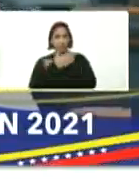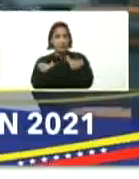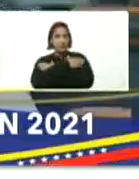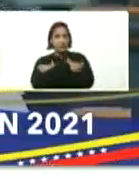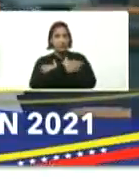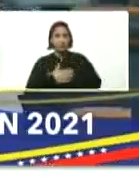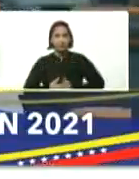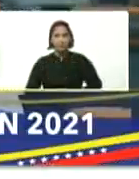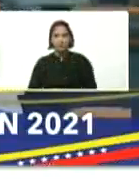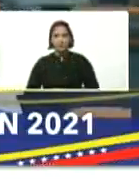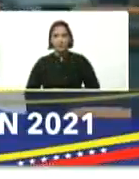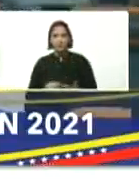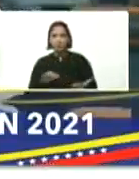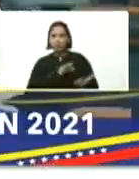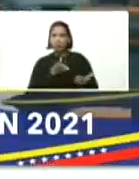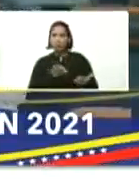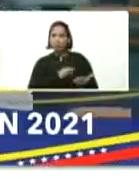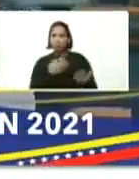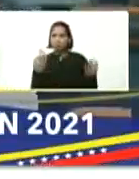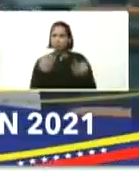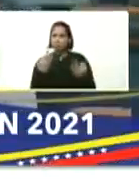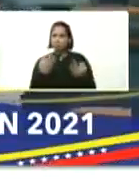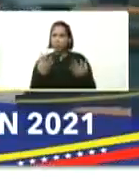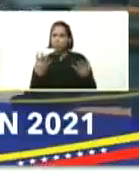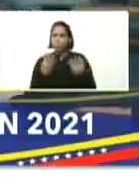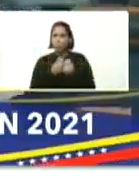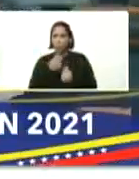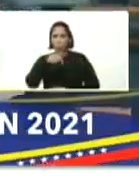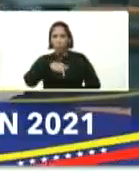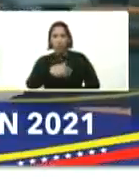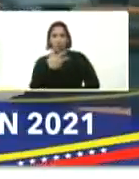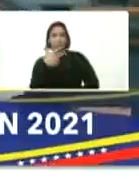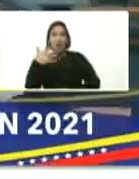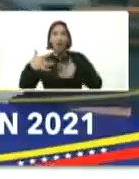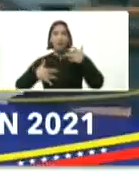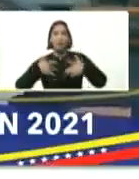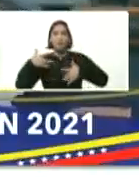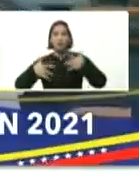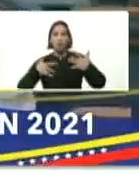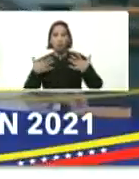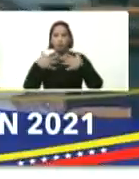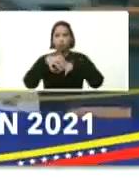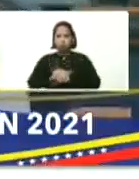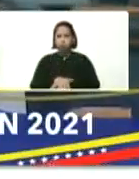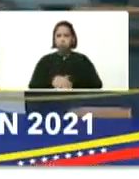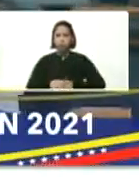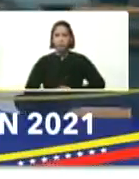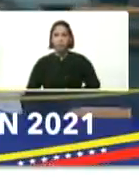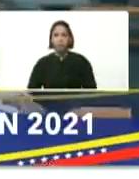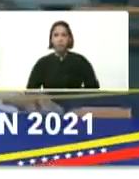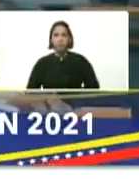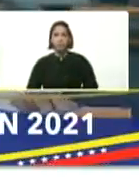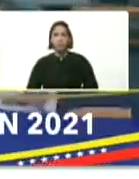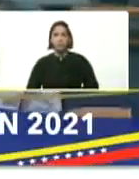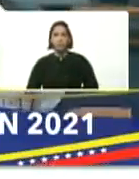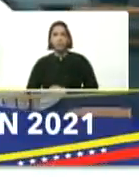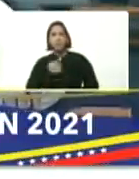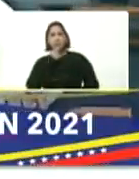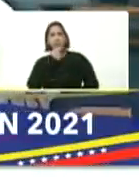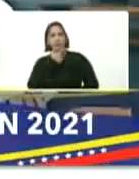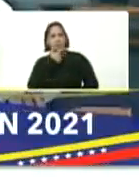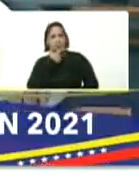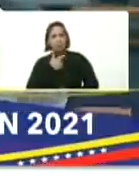esta edición. Verdaderamente se juntan aquí 3 eventos maravillosos,